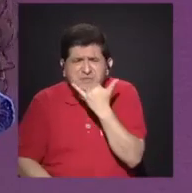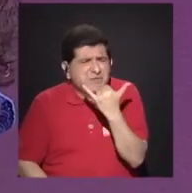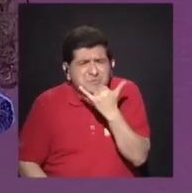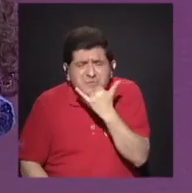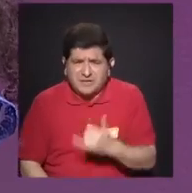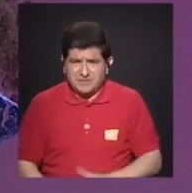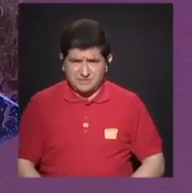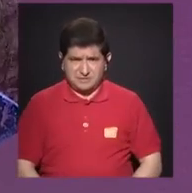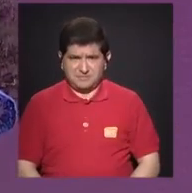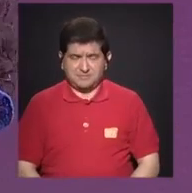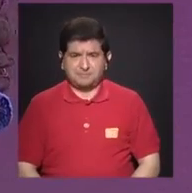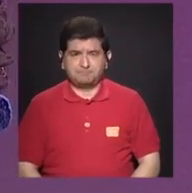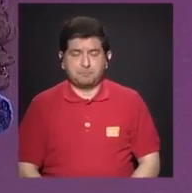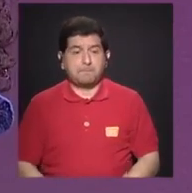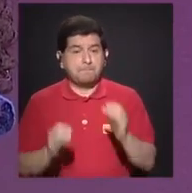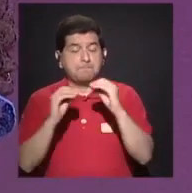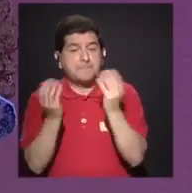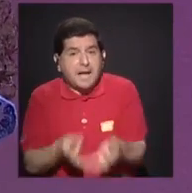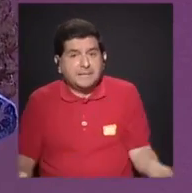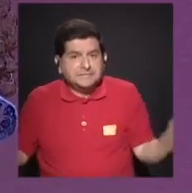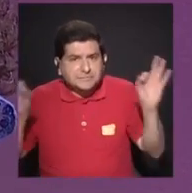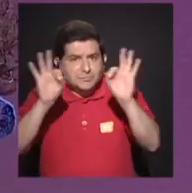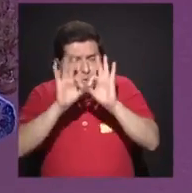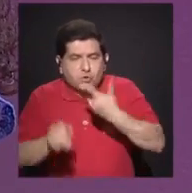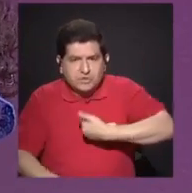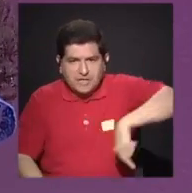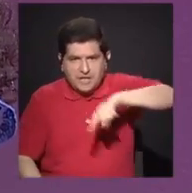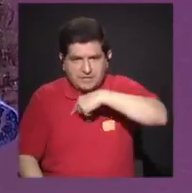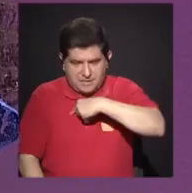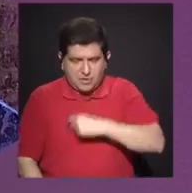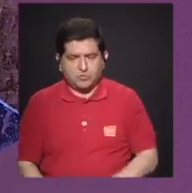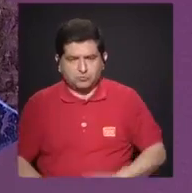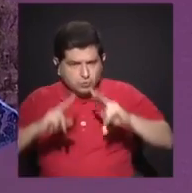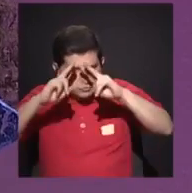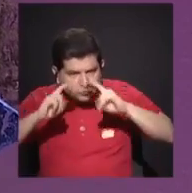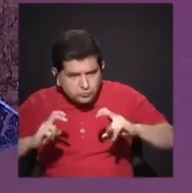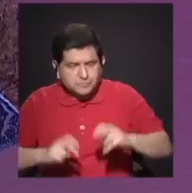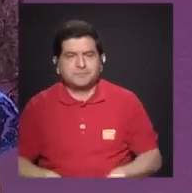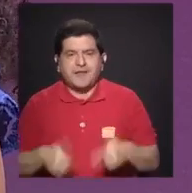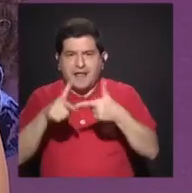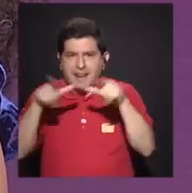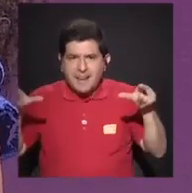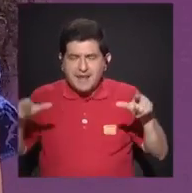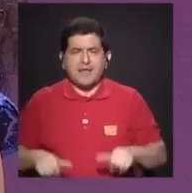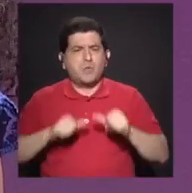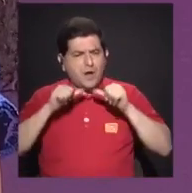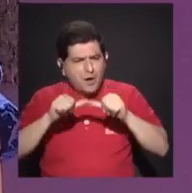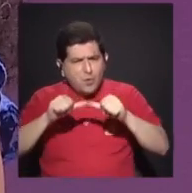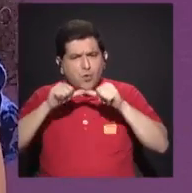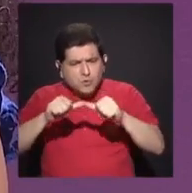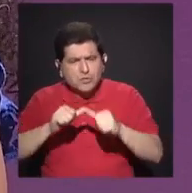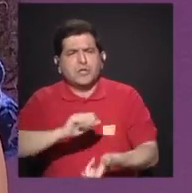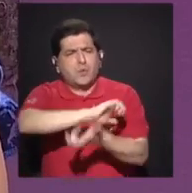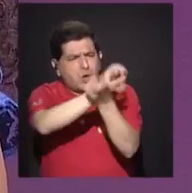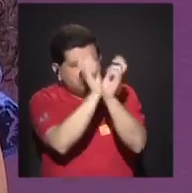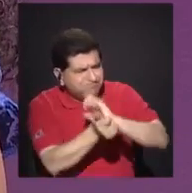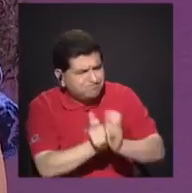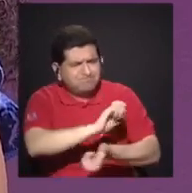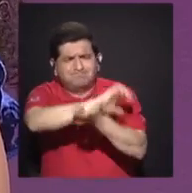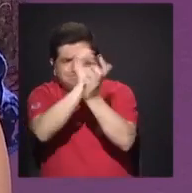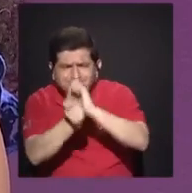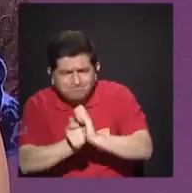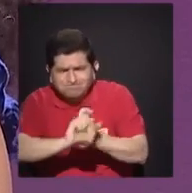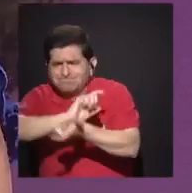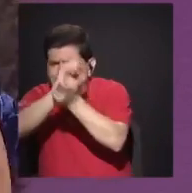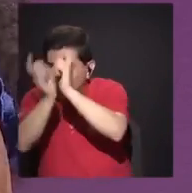eso? Claro, bueno, lo más importante que debemos tener en consideración es que la lengua está constantemente moviéndose, constantemente